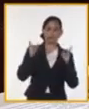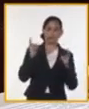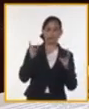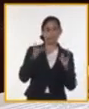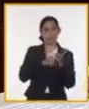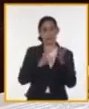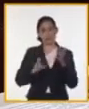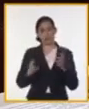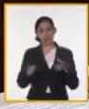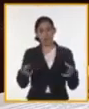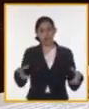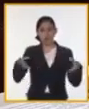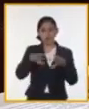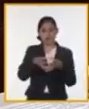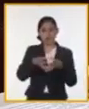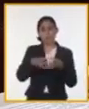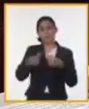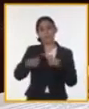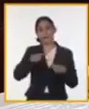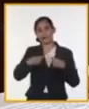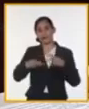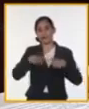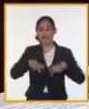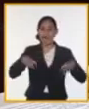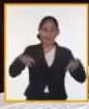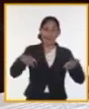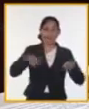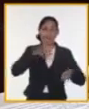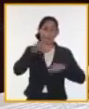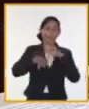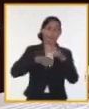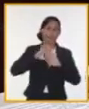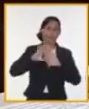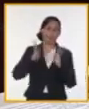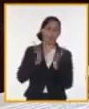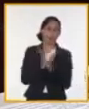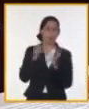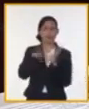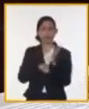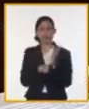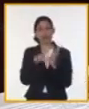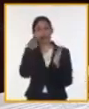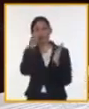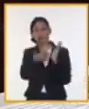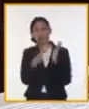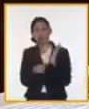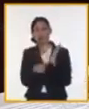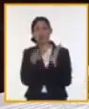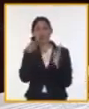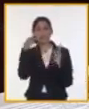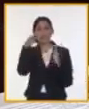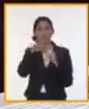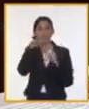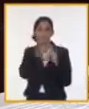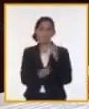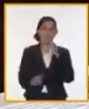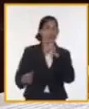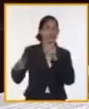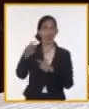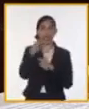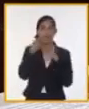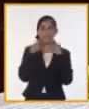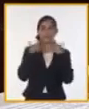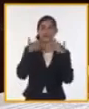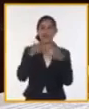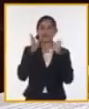estamos en el pleno del Comité Central y no solo mencionamos estos aspectos de carácter objetivo, pero lo más importante es